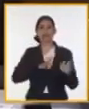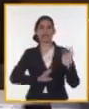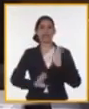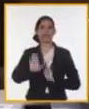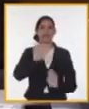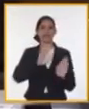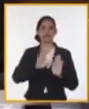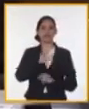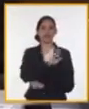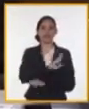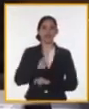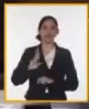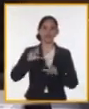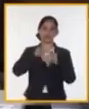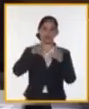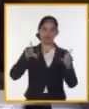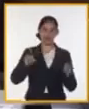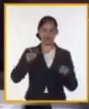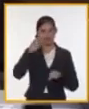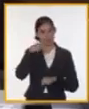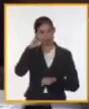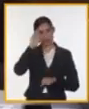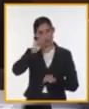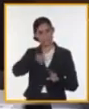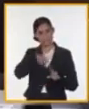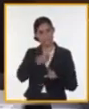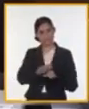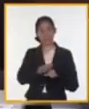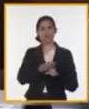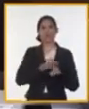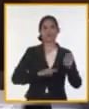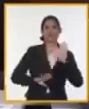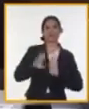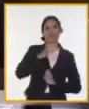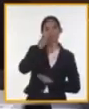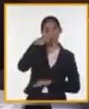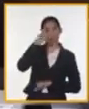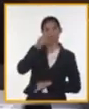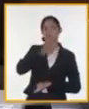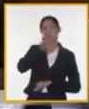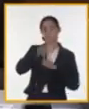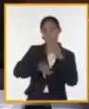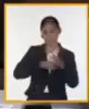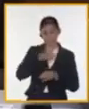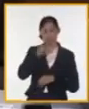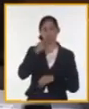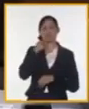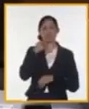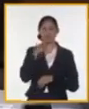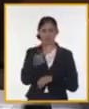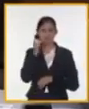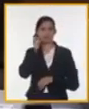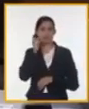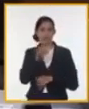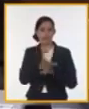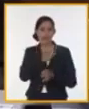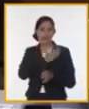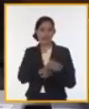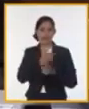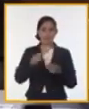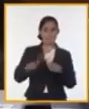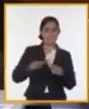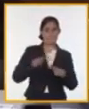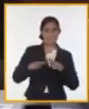la revolución, a la defensa de la patria, que como ella explicó, se le dedicó un pleno del Comité Nacional